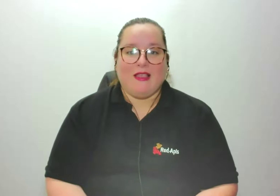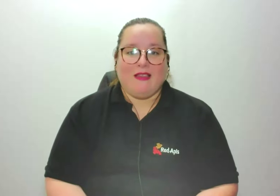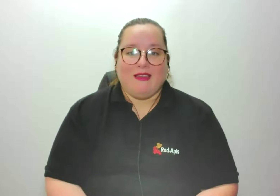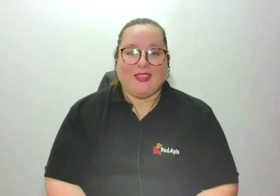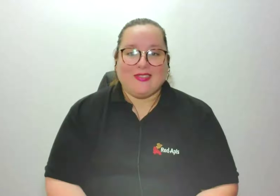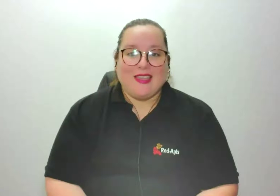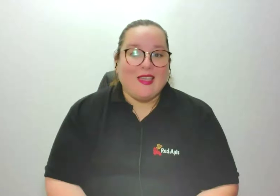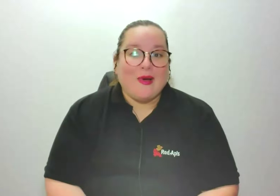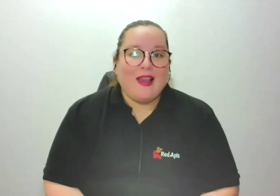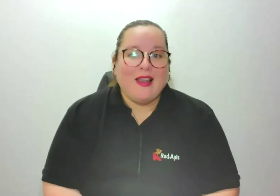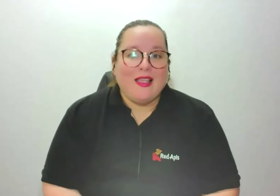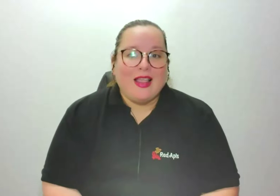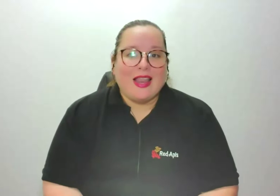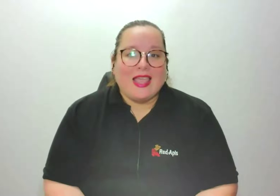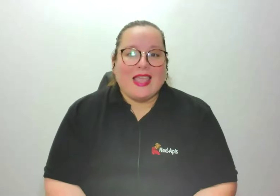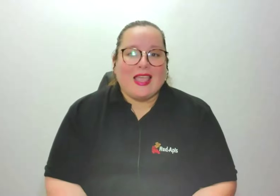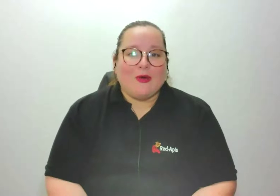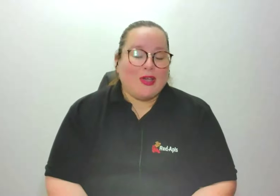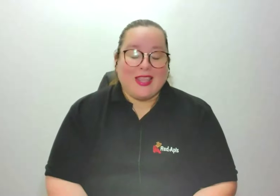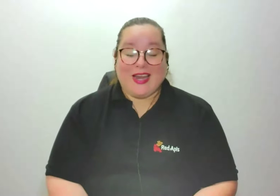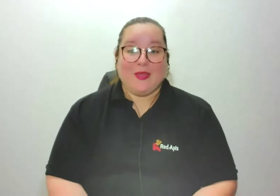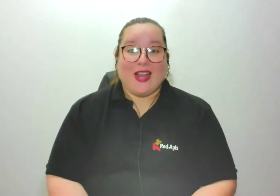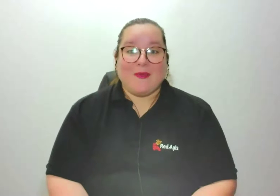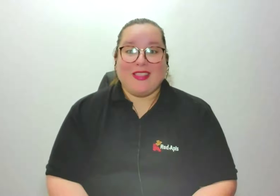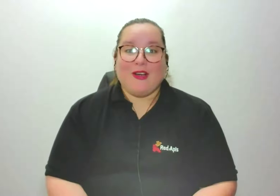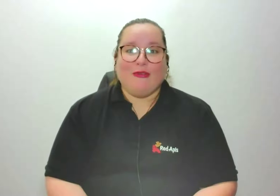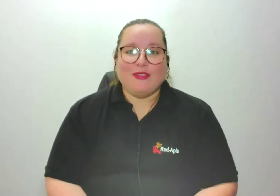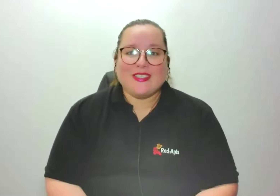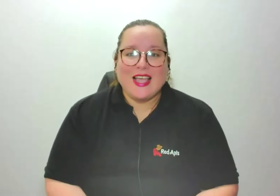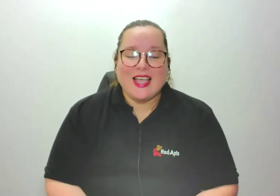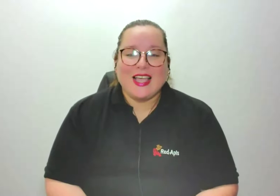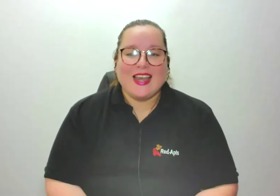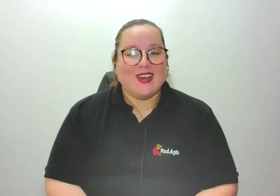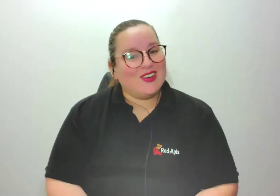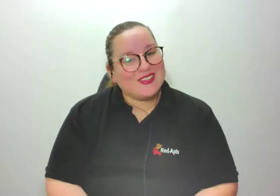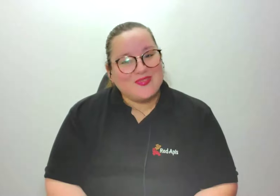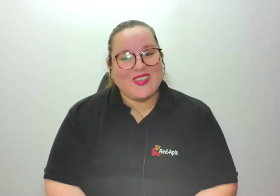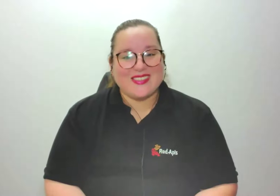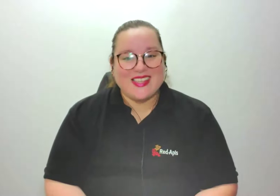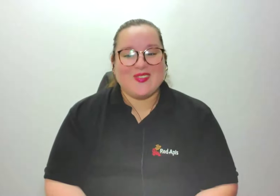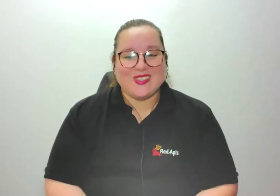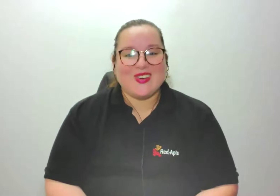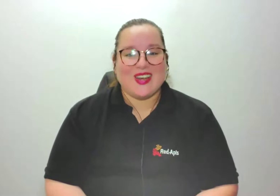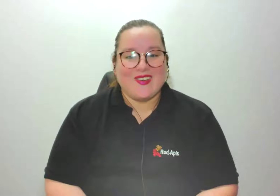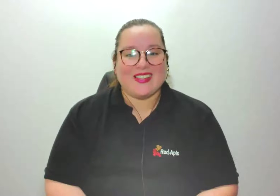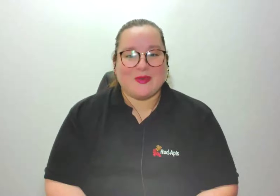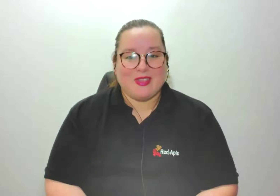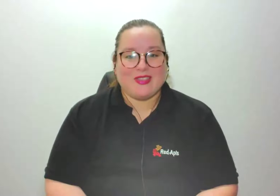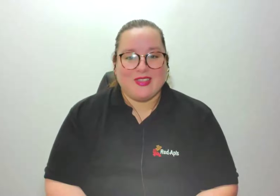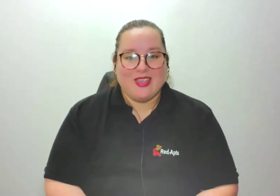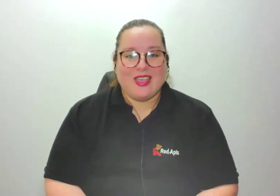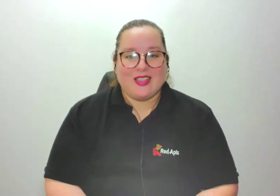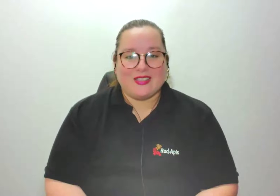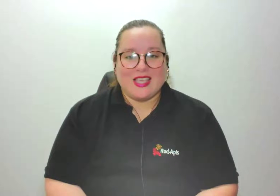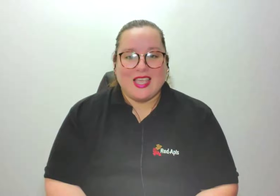mal. Entonces, igual, como ir generando una gramática confusa, no se puede, a veces tenemos que ser ordenados en ese